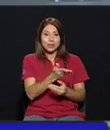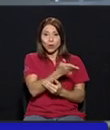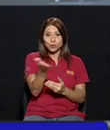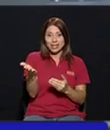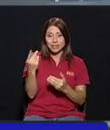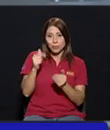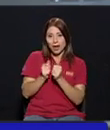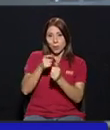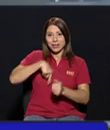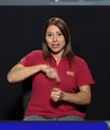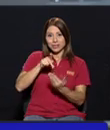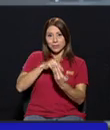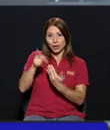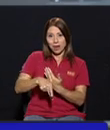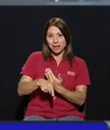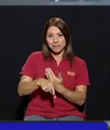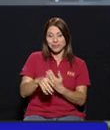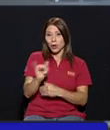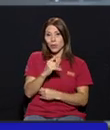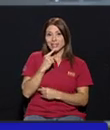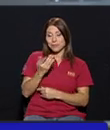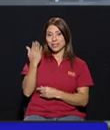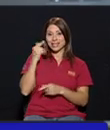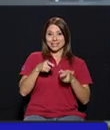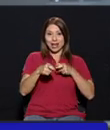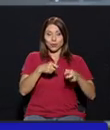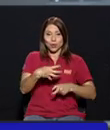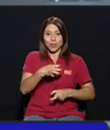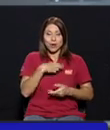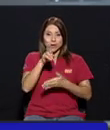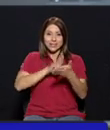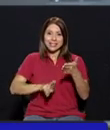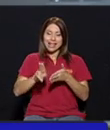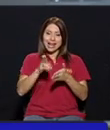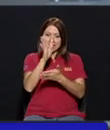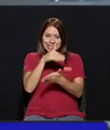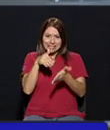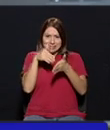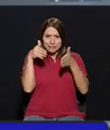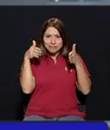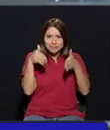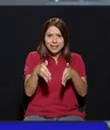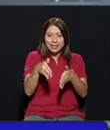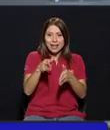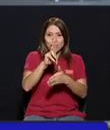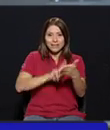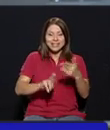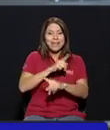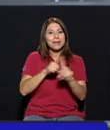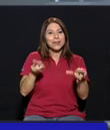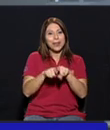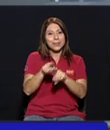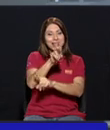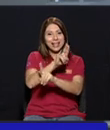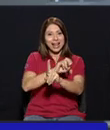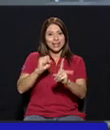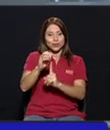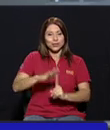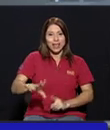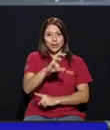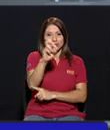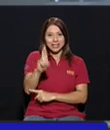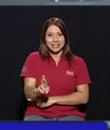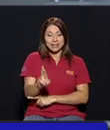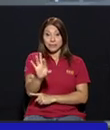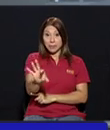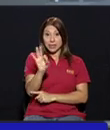participación y a ustedes por acompañarnos en este programa. Como les dijimos, la autonomía universitaria es la esencia de la universidad, pero también es la esencia de la